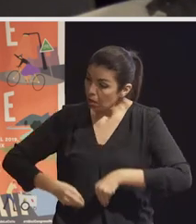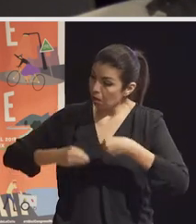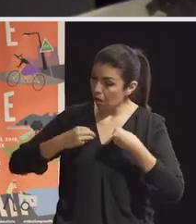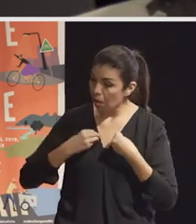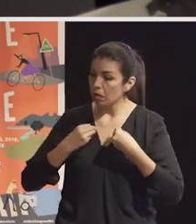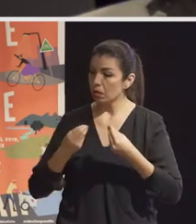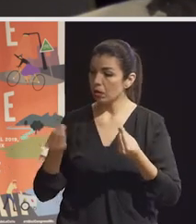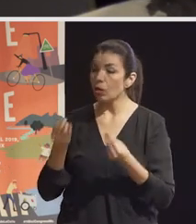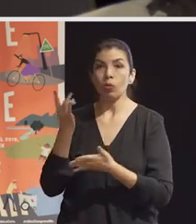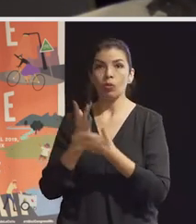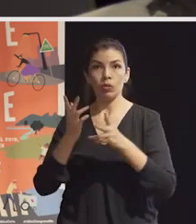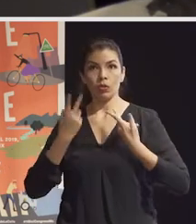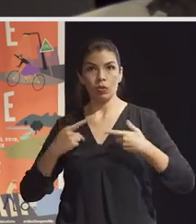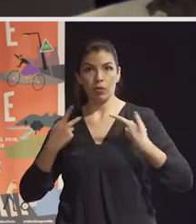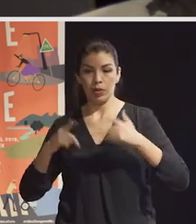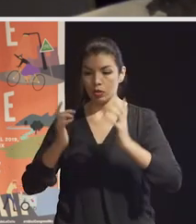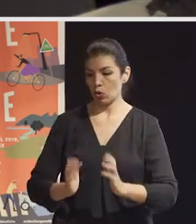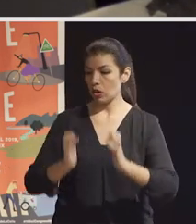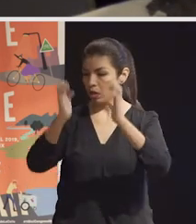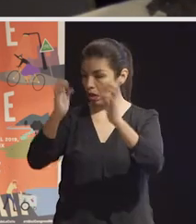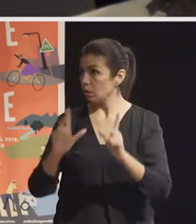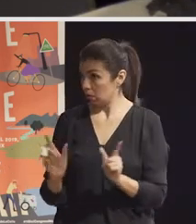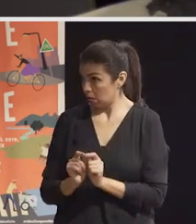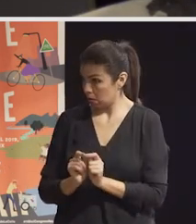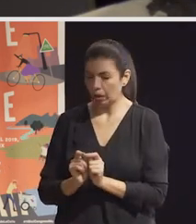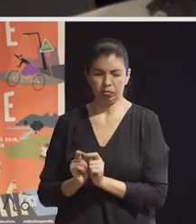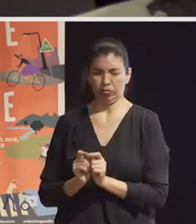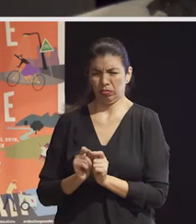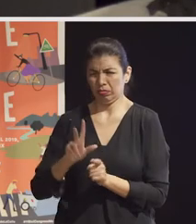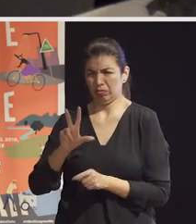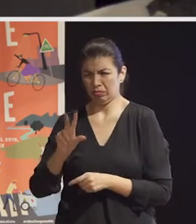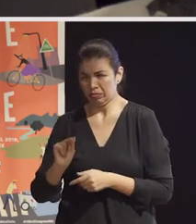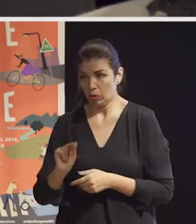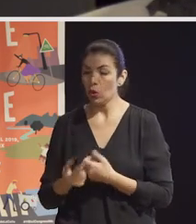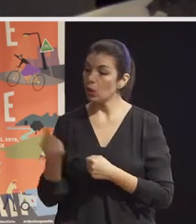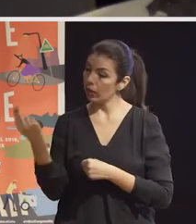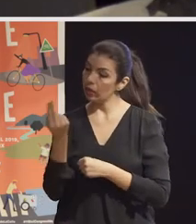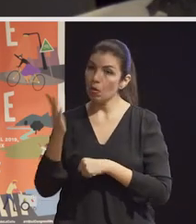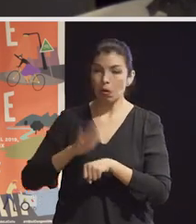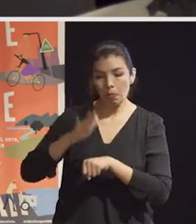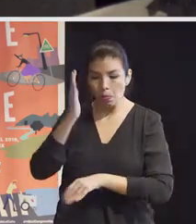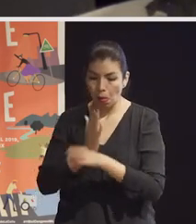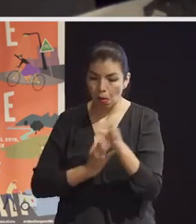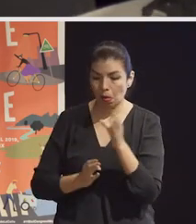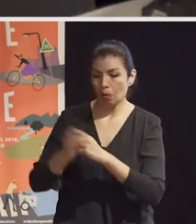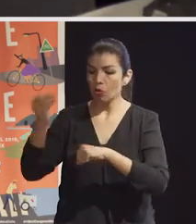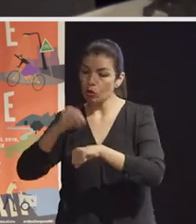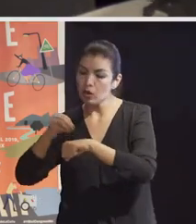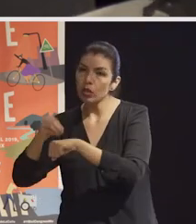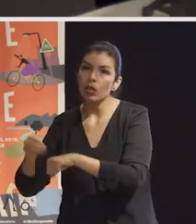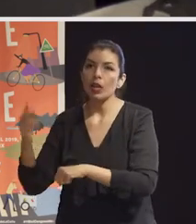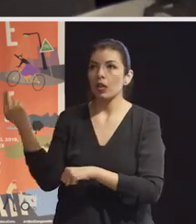por el hecho de que haya espacios físicos objetos y personas pues no es una común para mi comunidad se define como esta convivencia